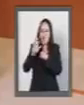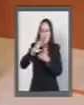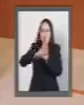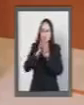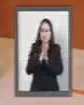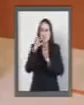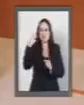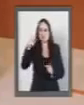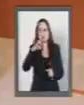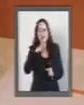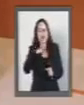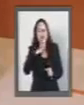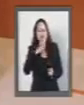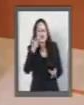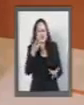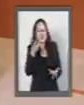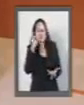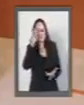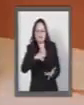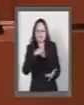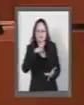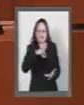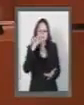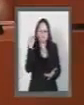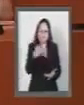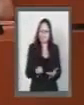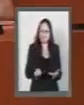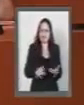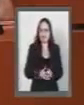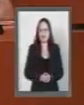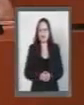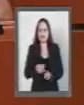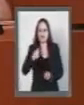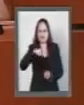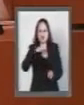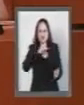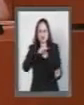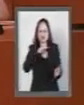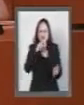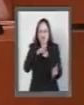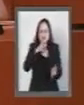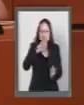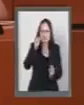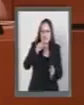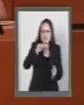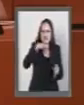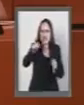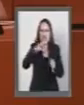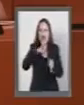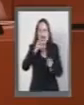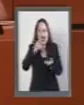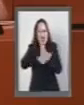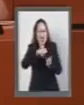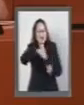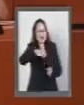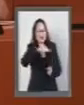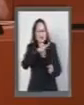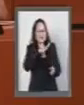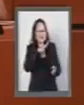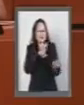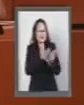y de su frivolidad que es insultante. No podemos voltear la mirada y estar platicando en nuestros asientos.